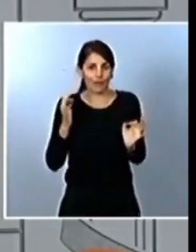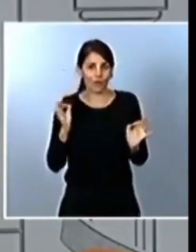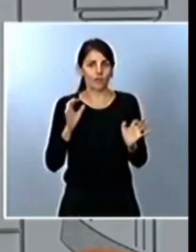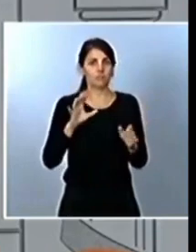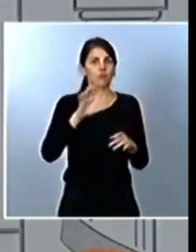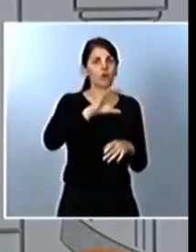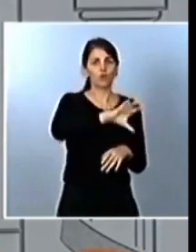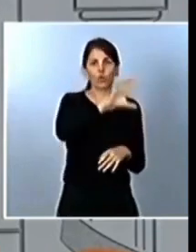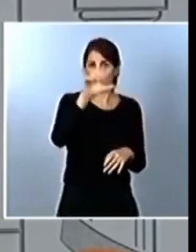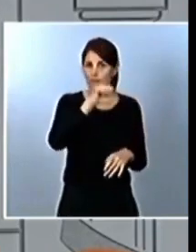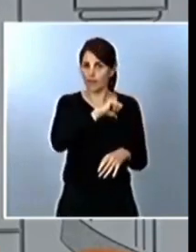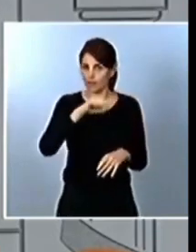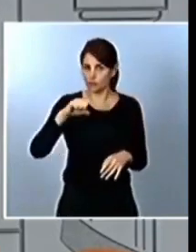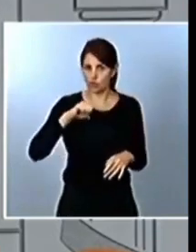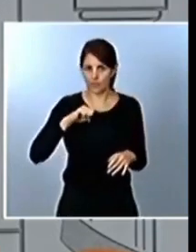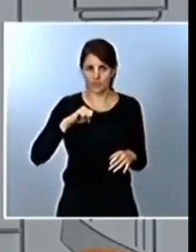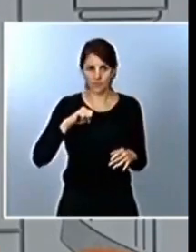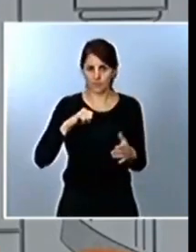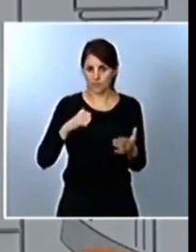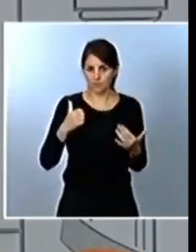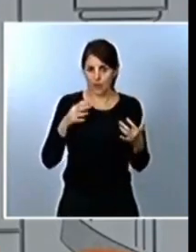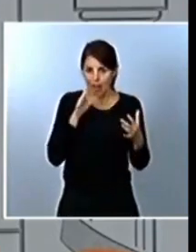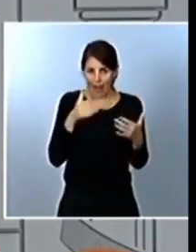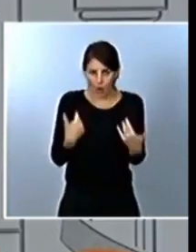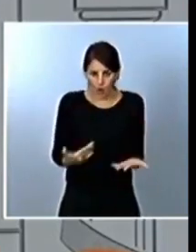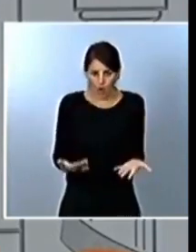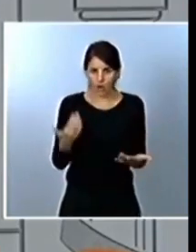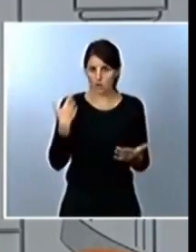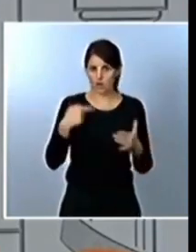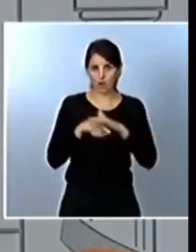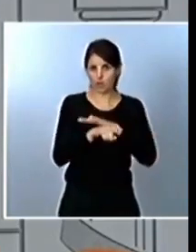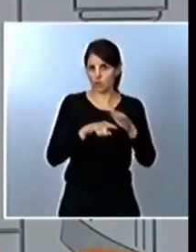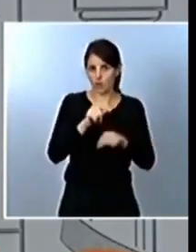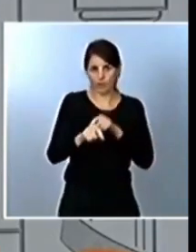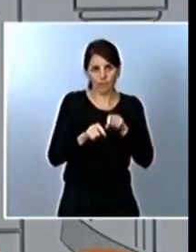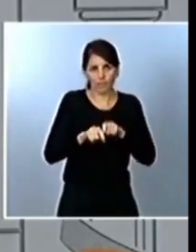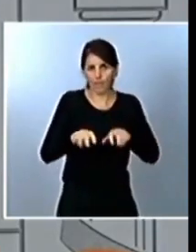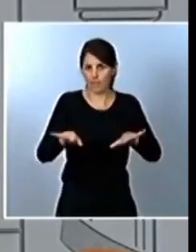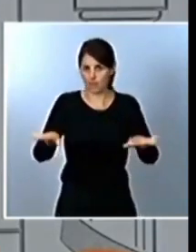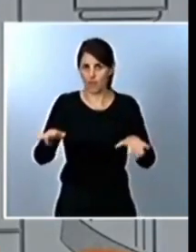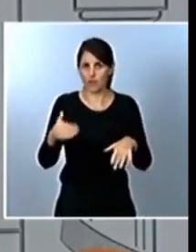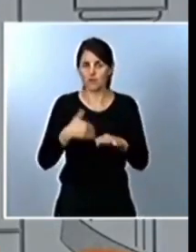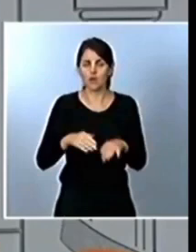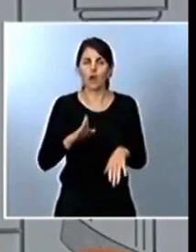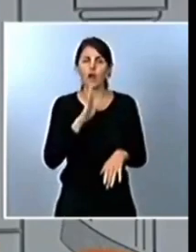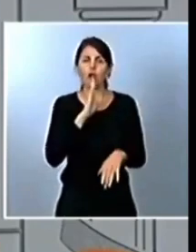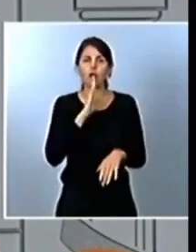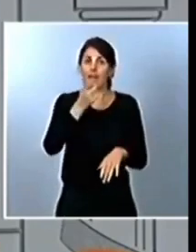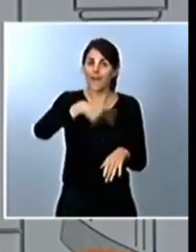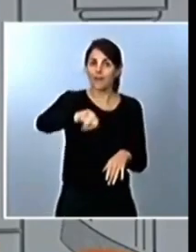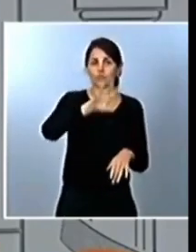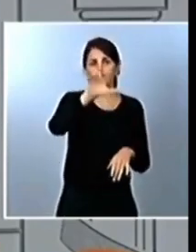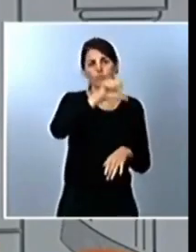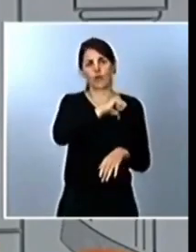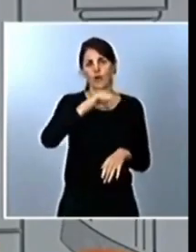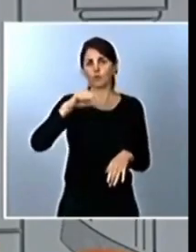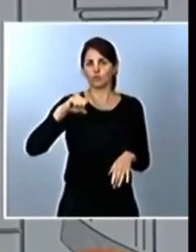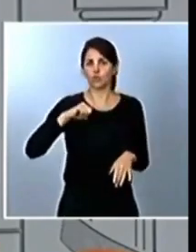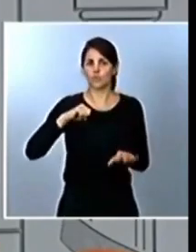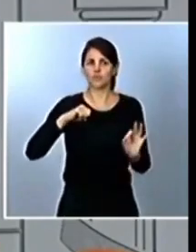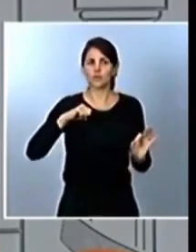ahora mismo esta pandemia y además, como ya les dije, que tenían esa capacidad de pedirlo al Gobierno de España el pasado mes de